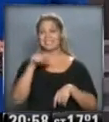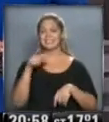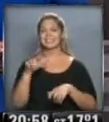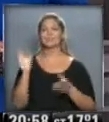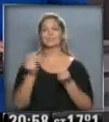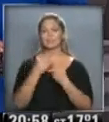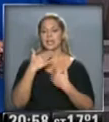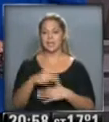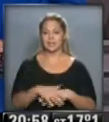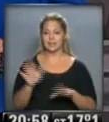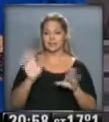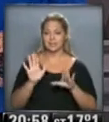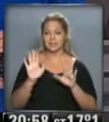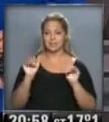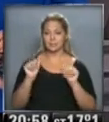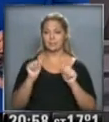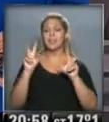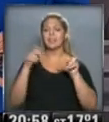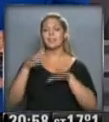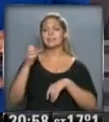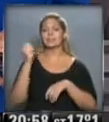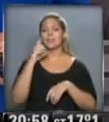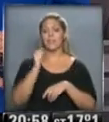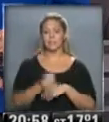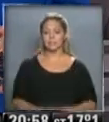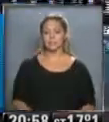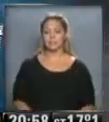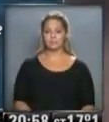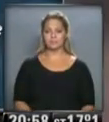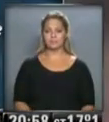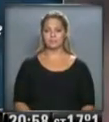gracias por estar ahí. La despedida, como siempre, con los temas del día fueron estos.